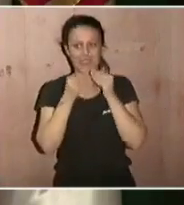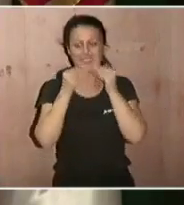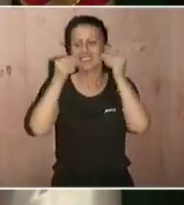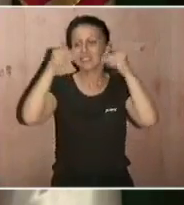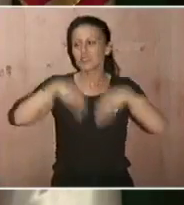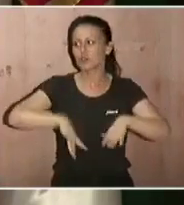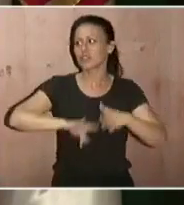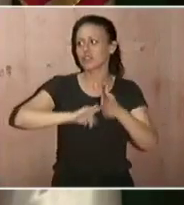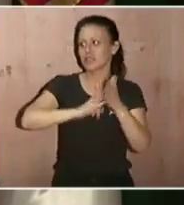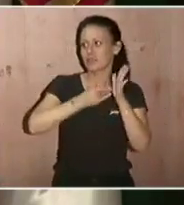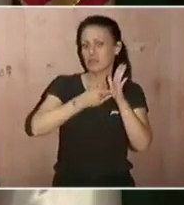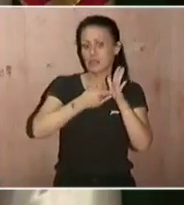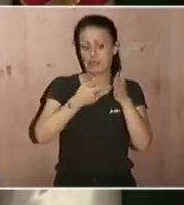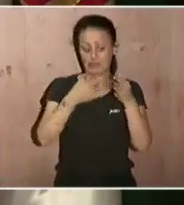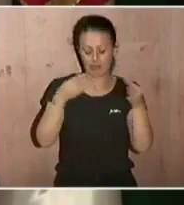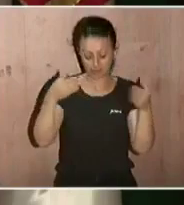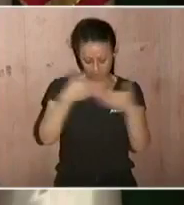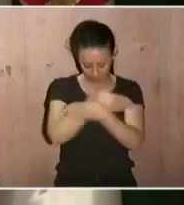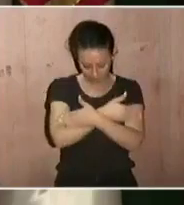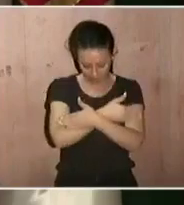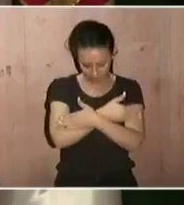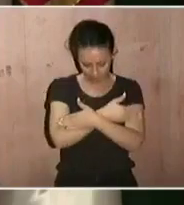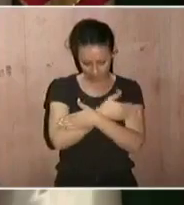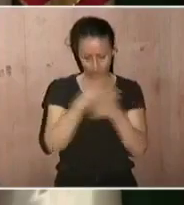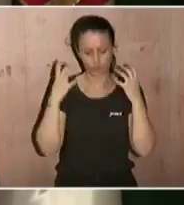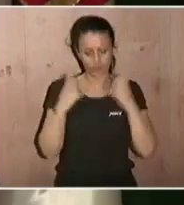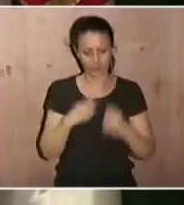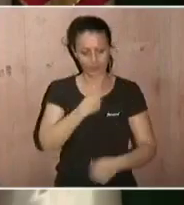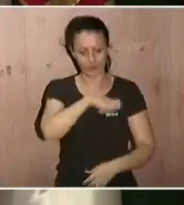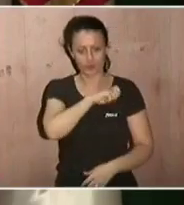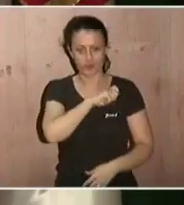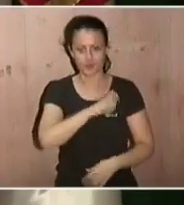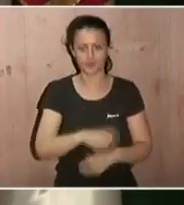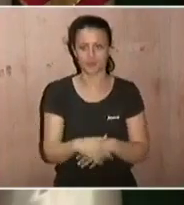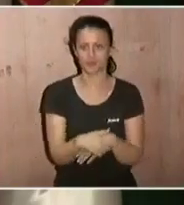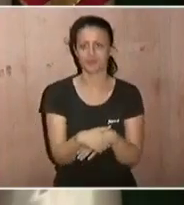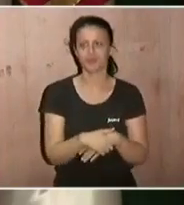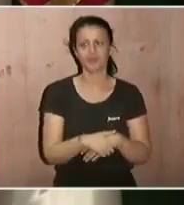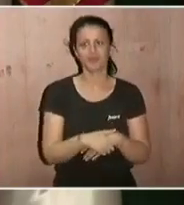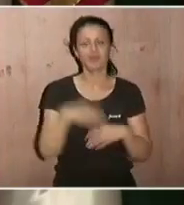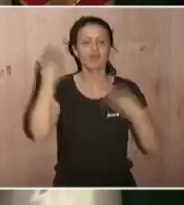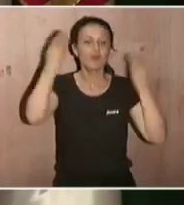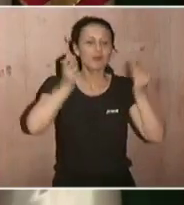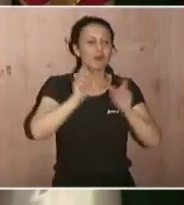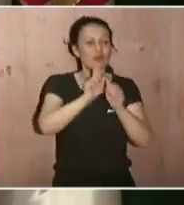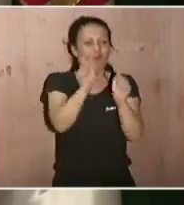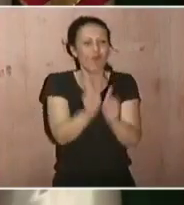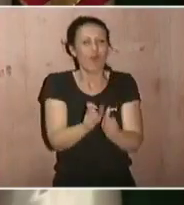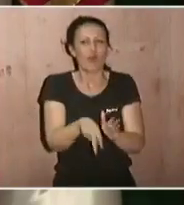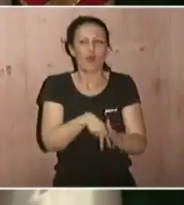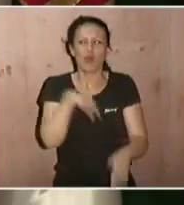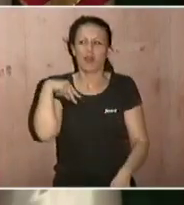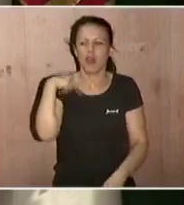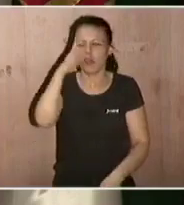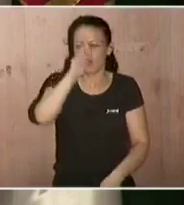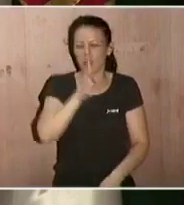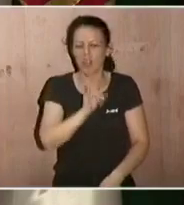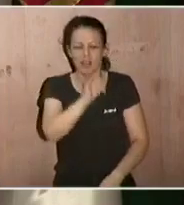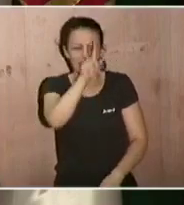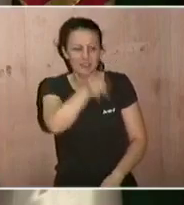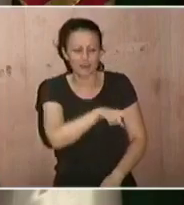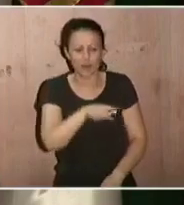Historia sistemática, digo, hay una cierta contradicción de un catedrático español. No pienso que sea el modelo general, no sé si existe el modelo general